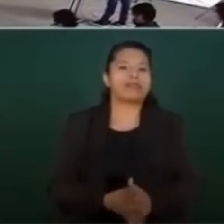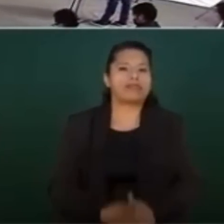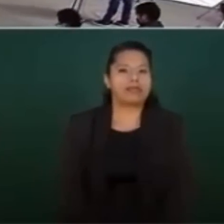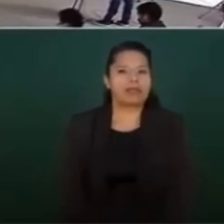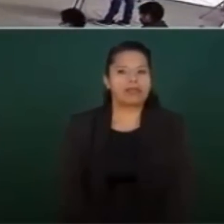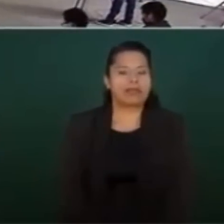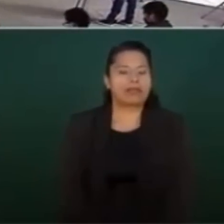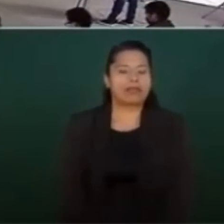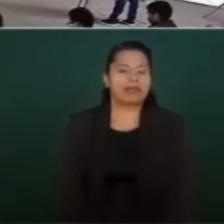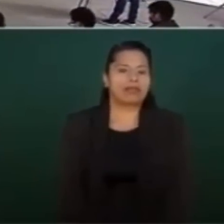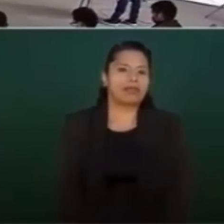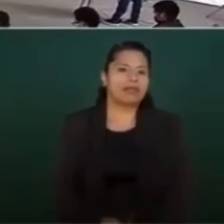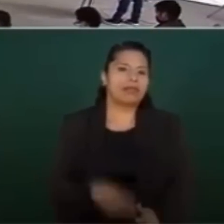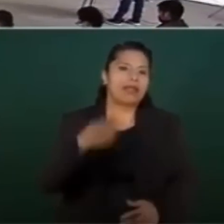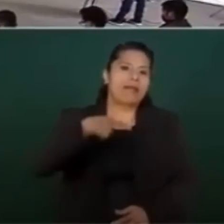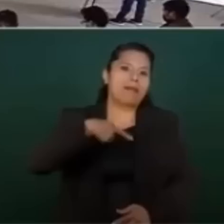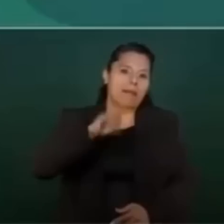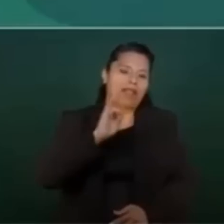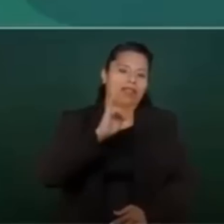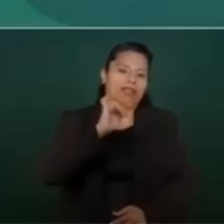y sí, había cola